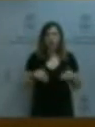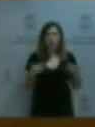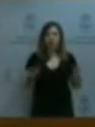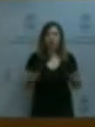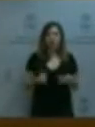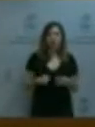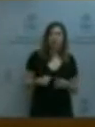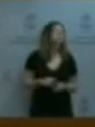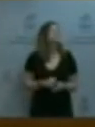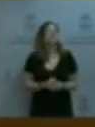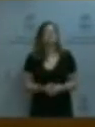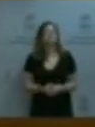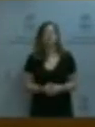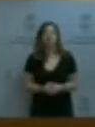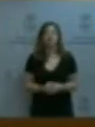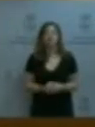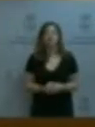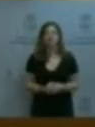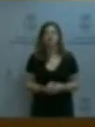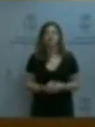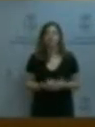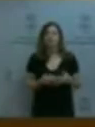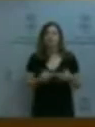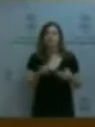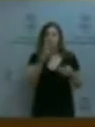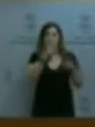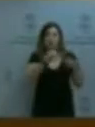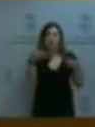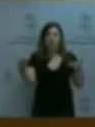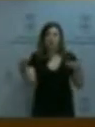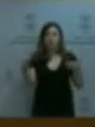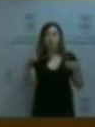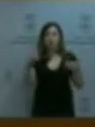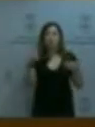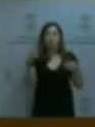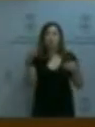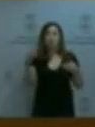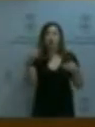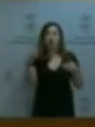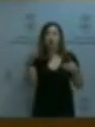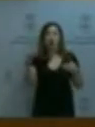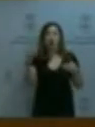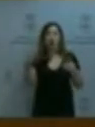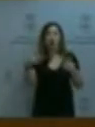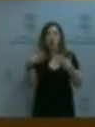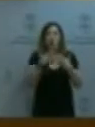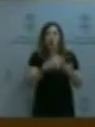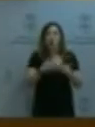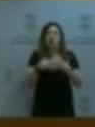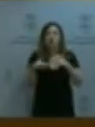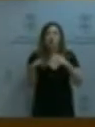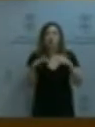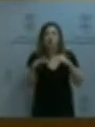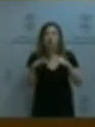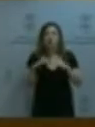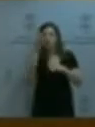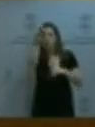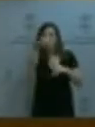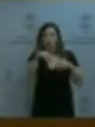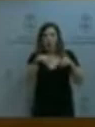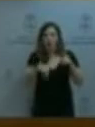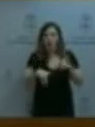museos, Urogallo, Trucha, Movimiento Obrero, Queso, aceras que se levantan, aceras que se vuelven a poner, planes